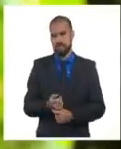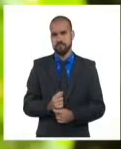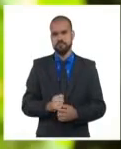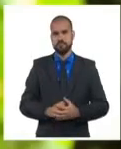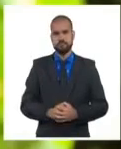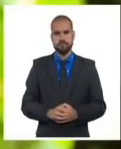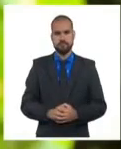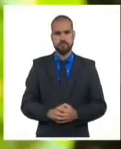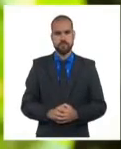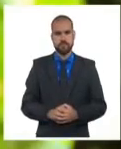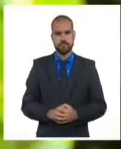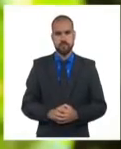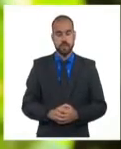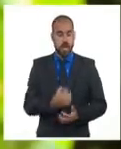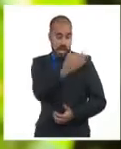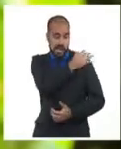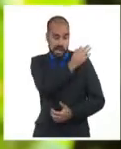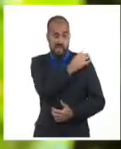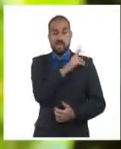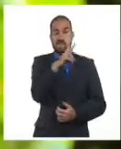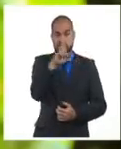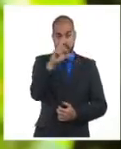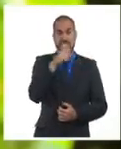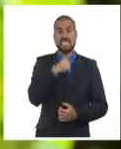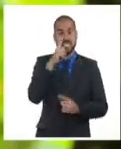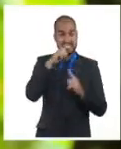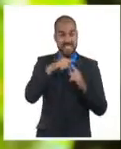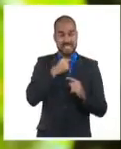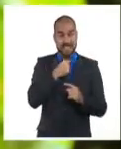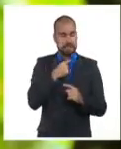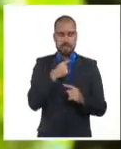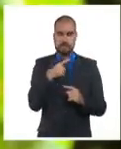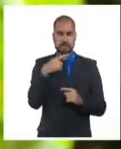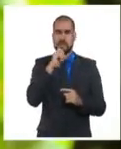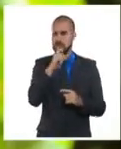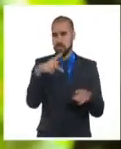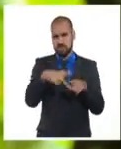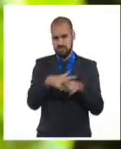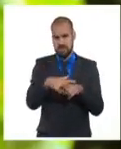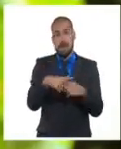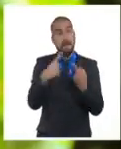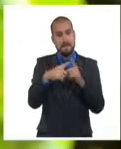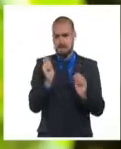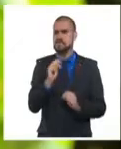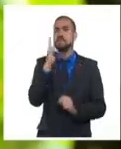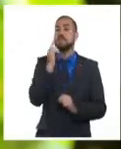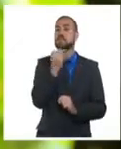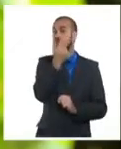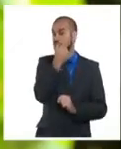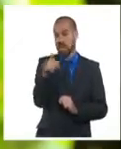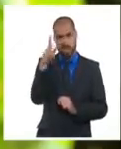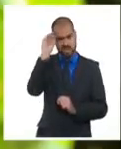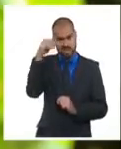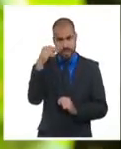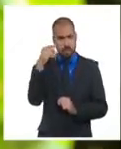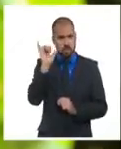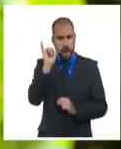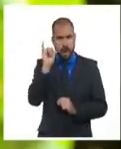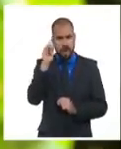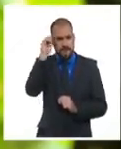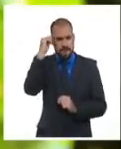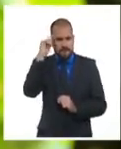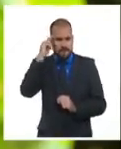de Vicente García fue truncado, y sin embargo José Martí, quien tenía ese poder de pensamiento y